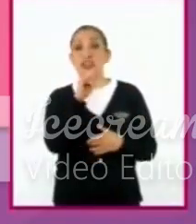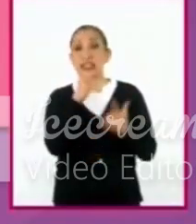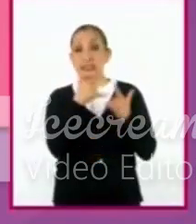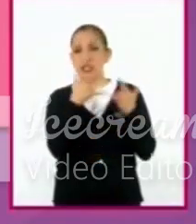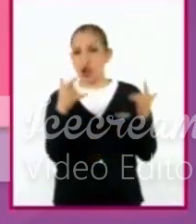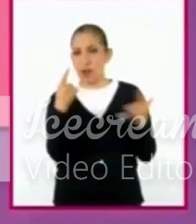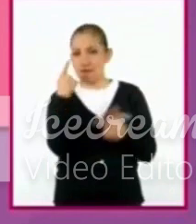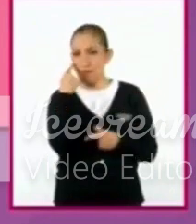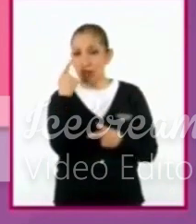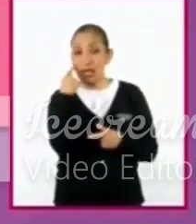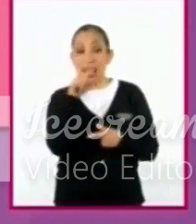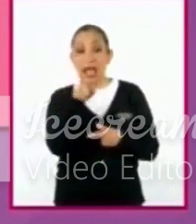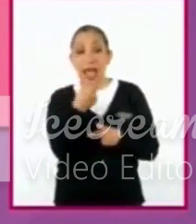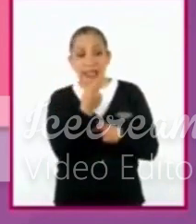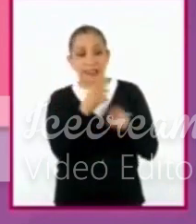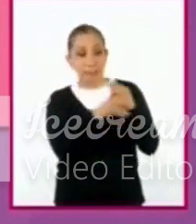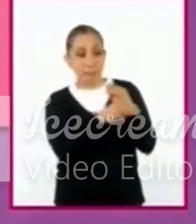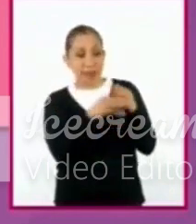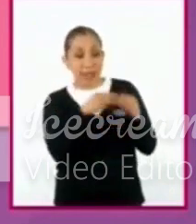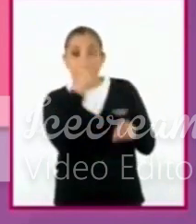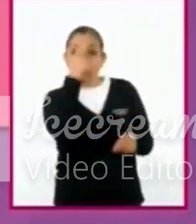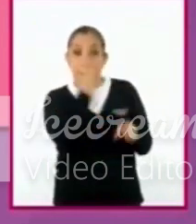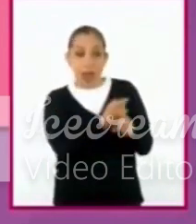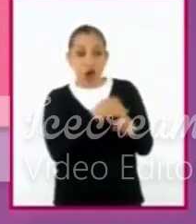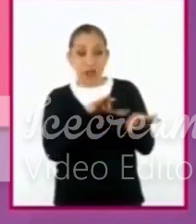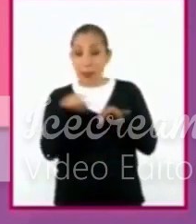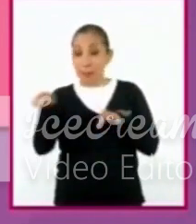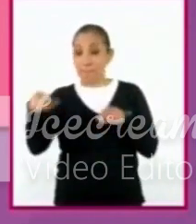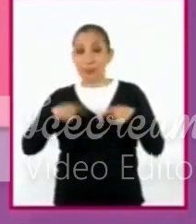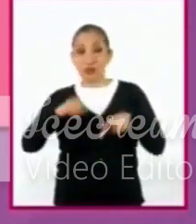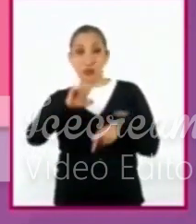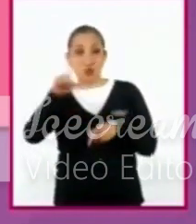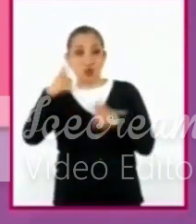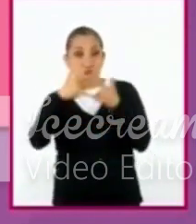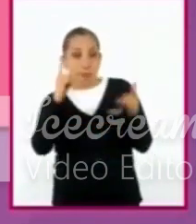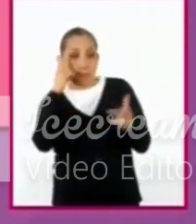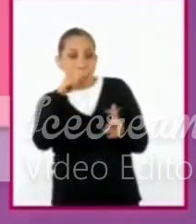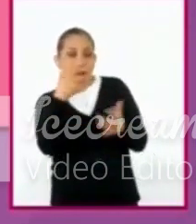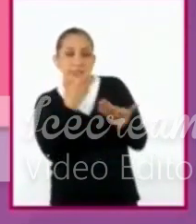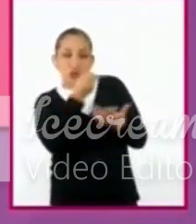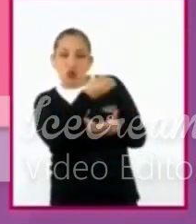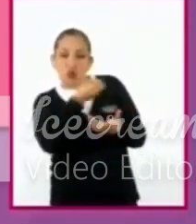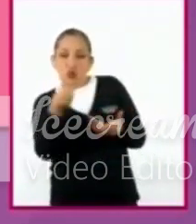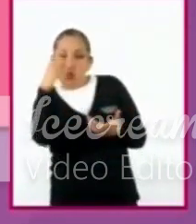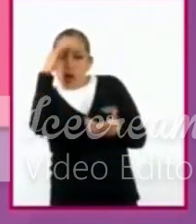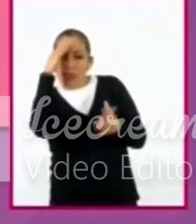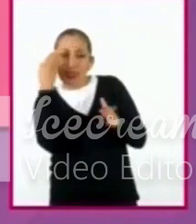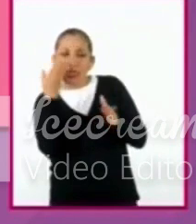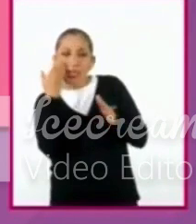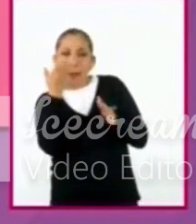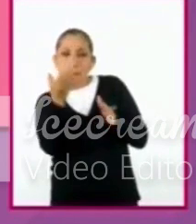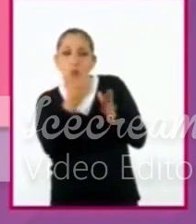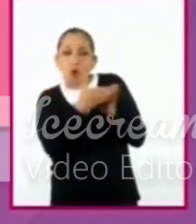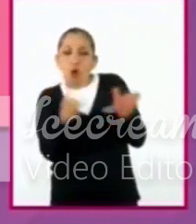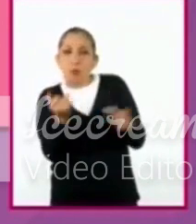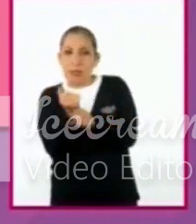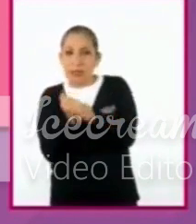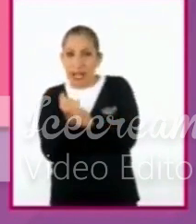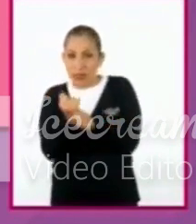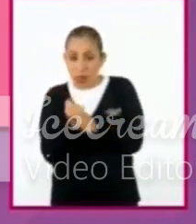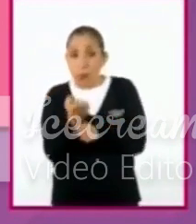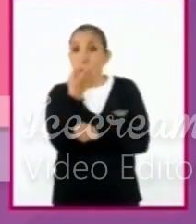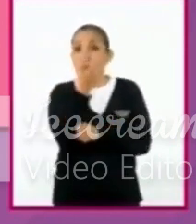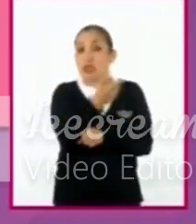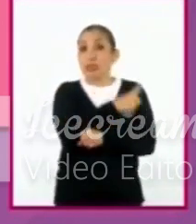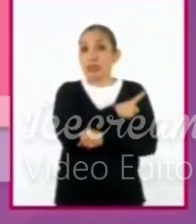históricas son la materia prima con la que trabajan los historiadores para construir su versión del periodo que están estudiando. Para